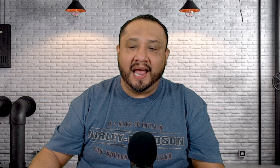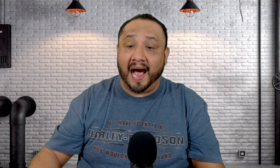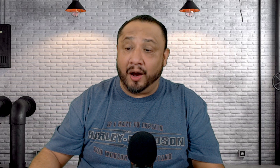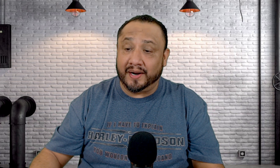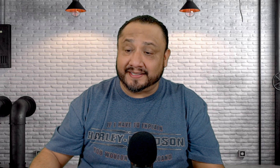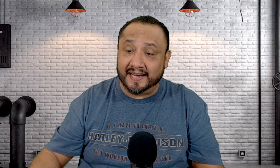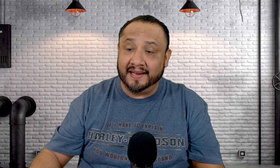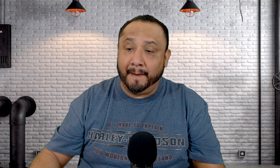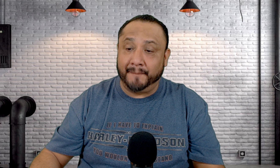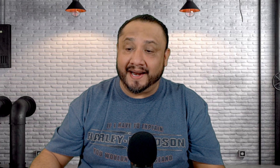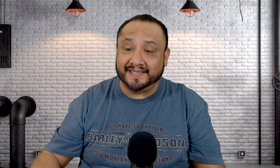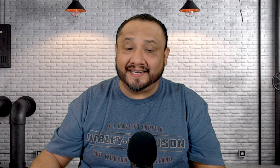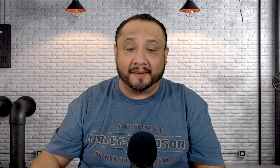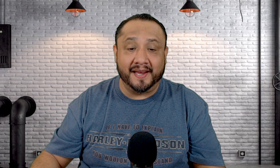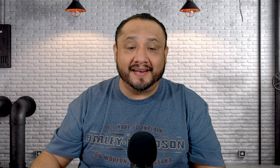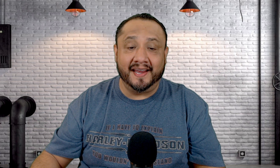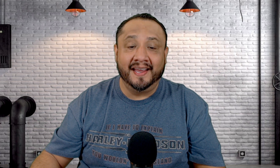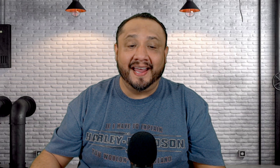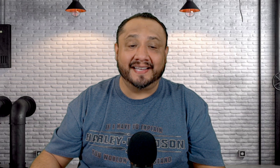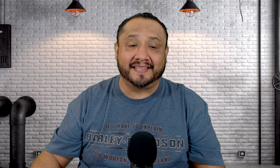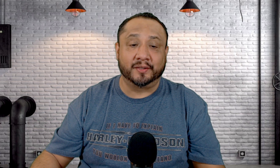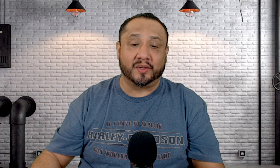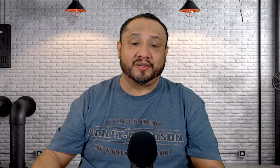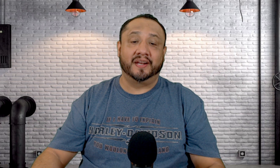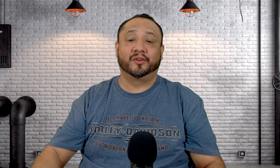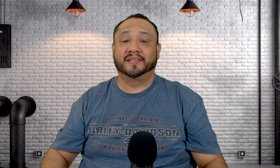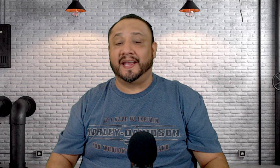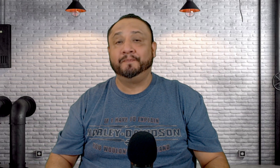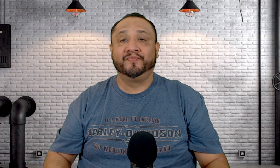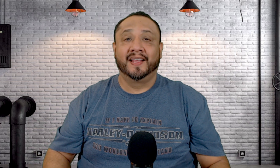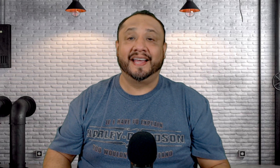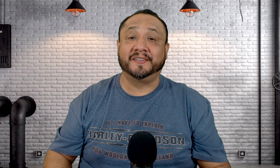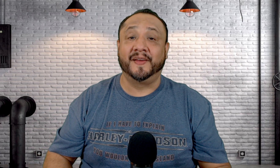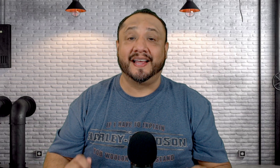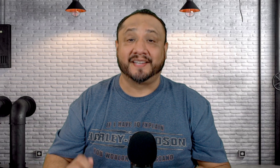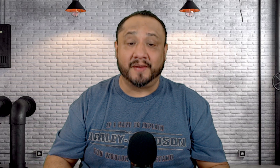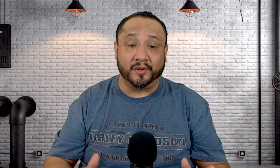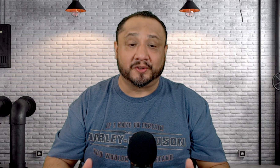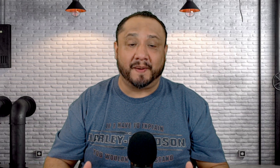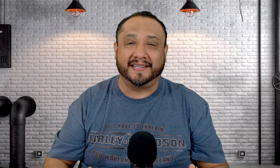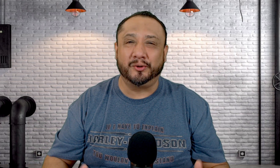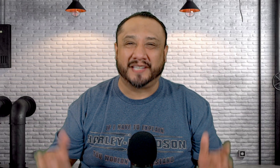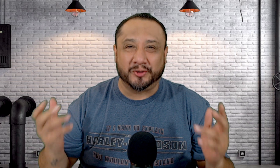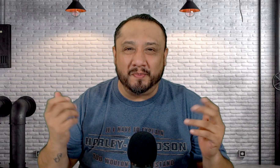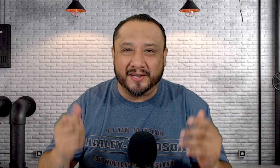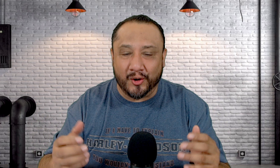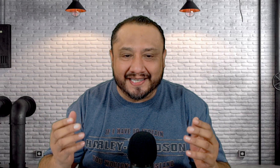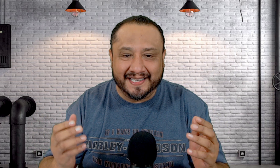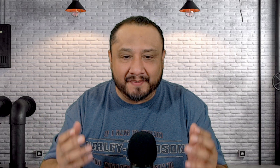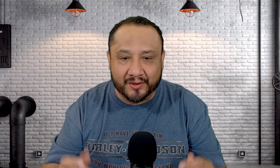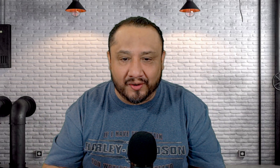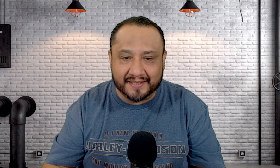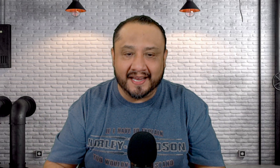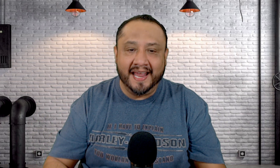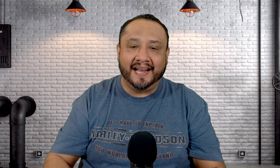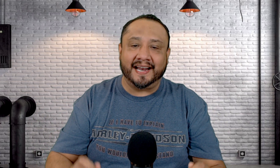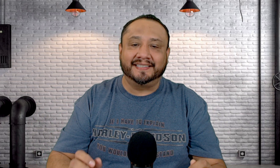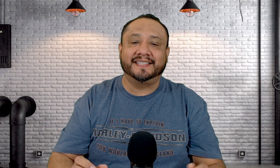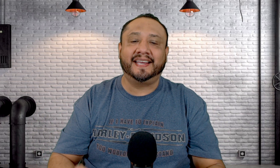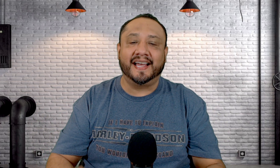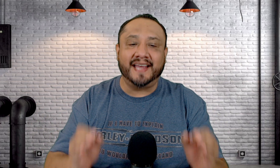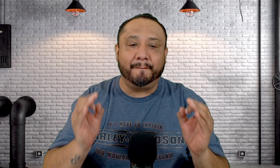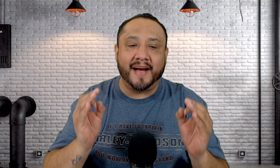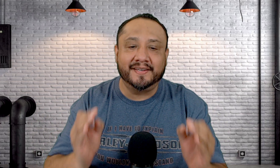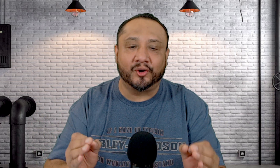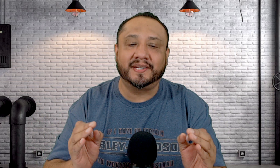dado. Ahora sí, parece que viene esta situación en donde ese financiamiento de los partidos, que son millones y millones,